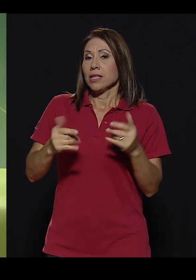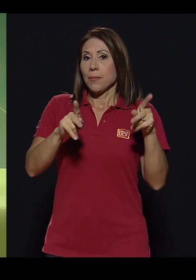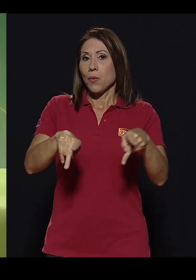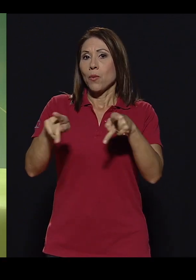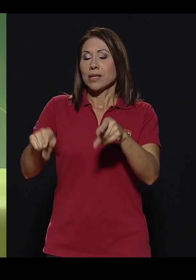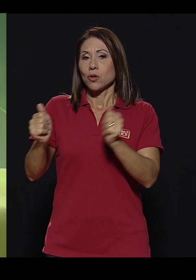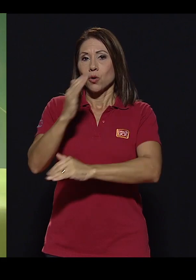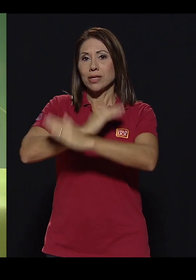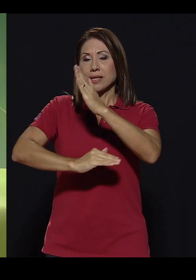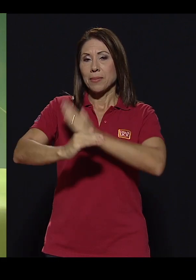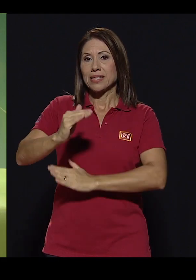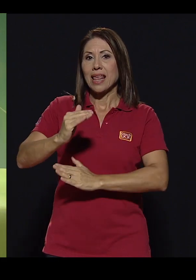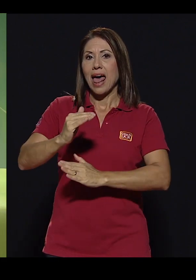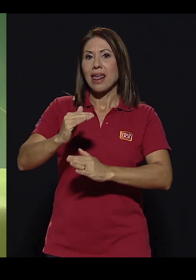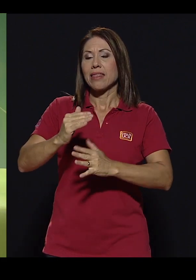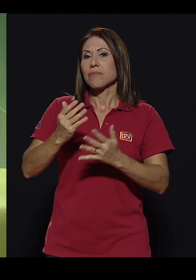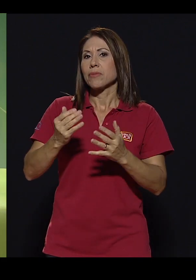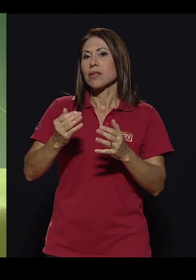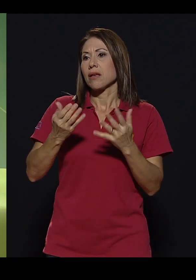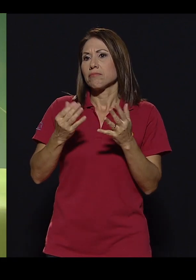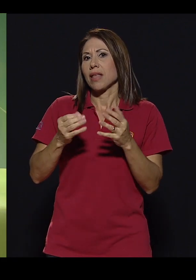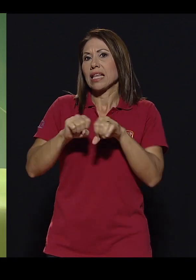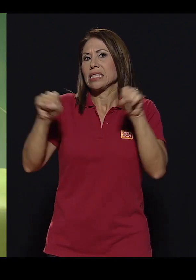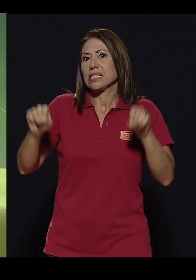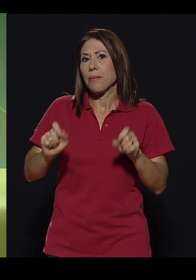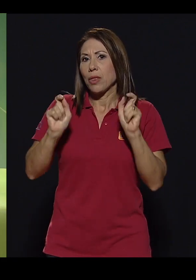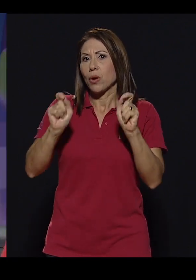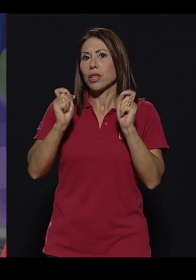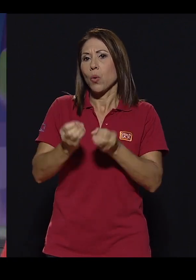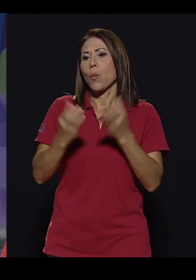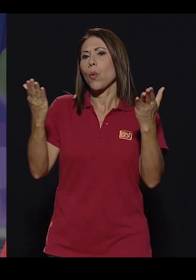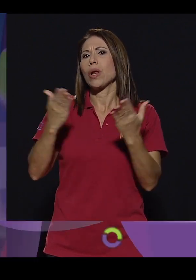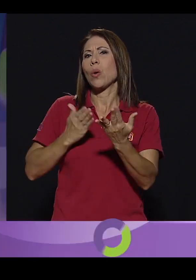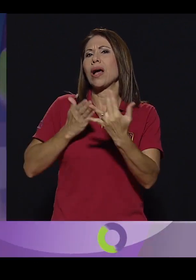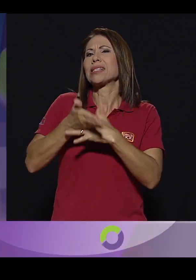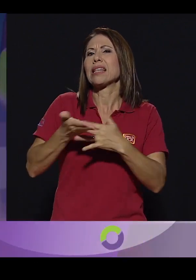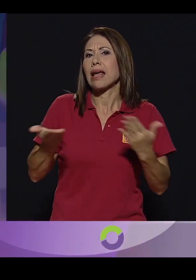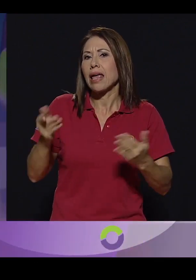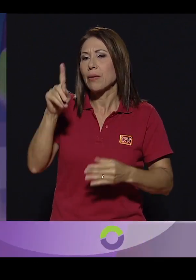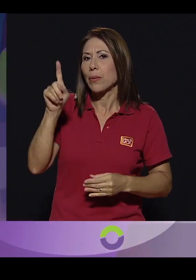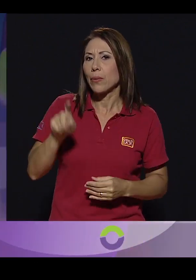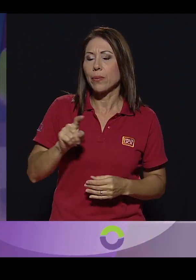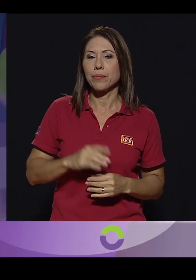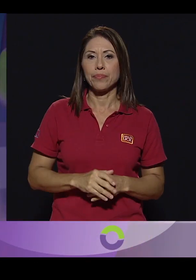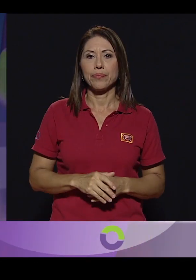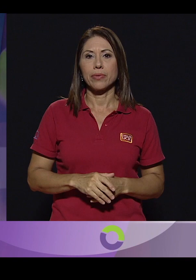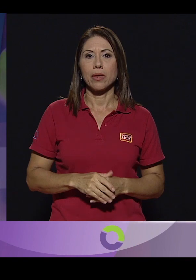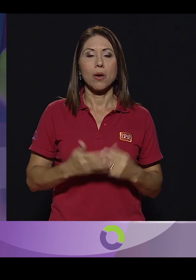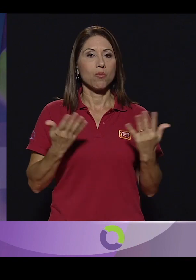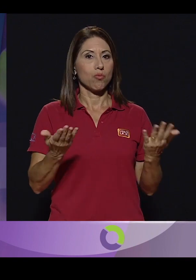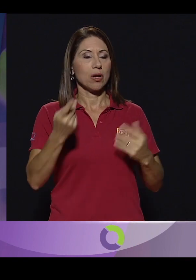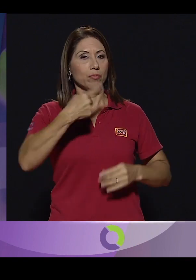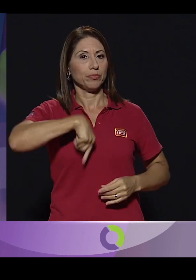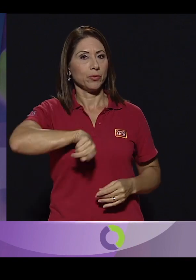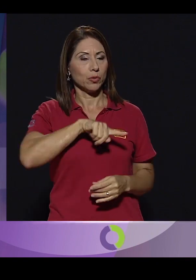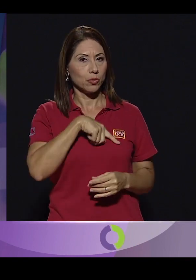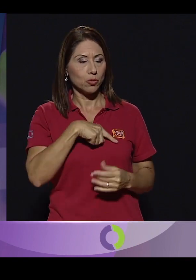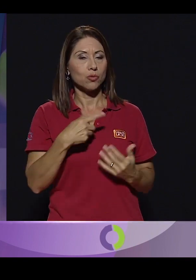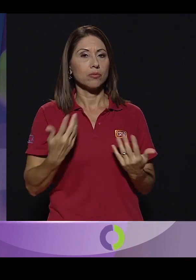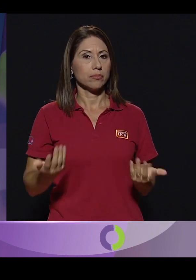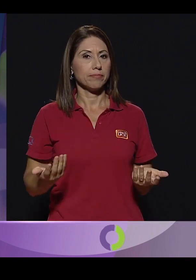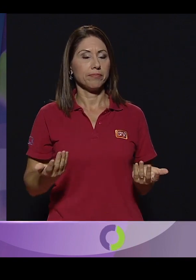ahorita a la población con discapacidad en el sistema educativo público bueno éste nosotros